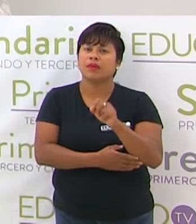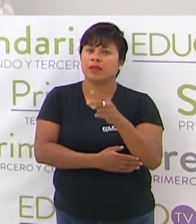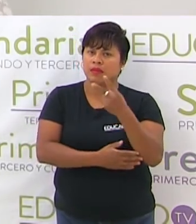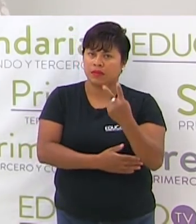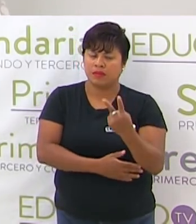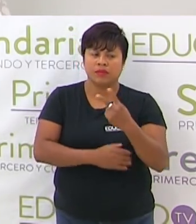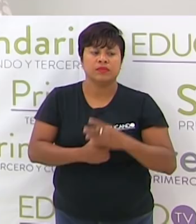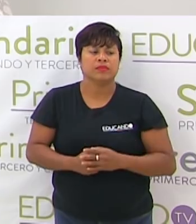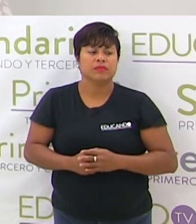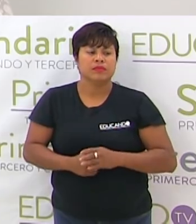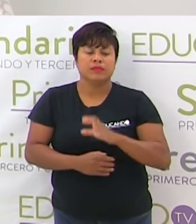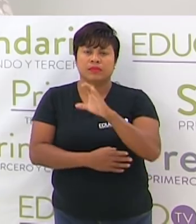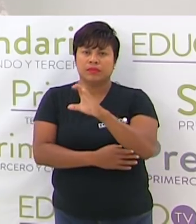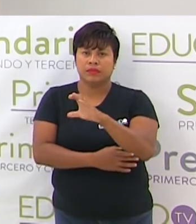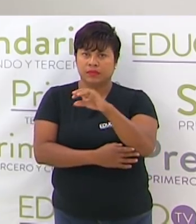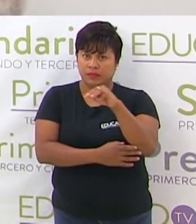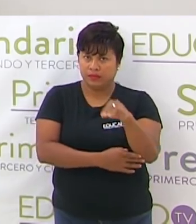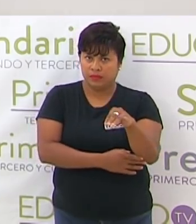22